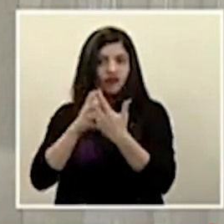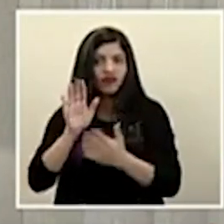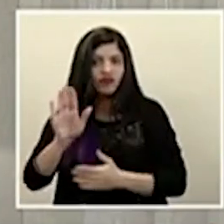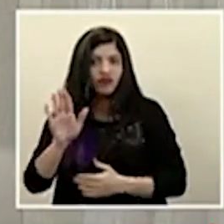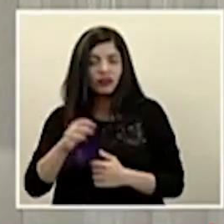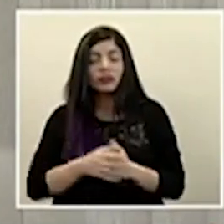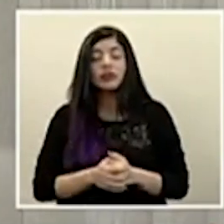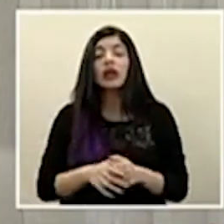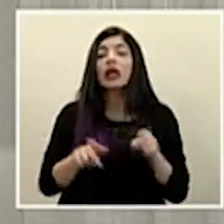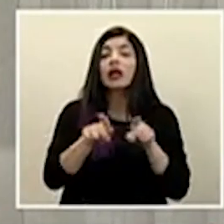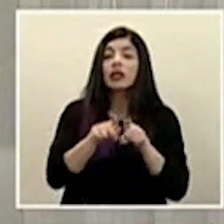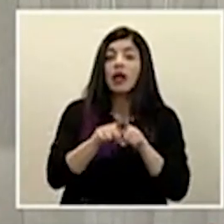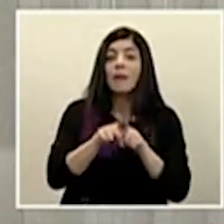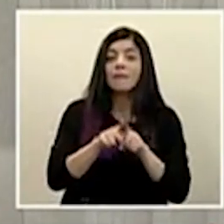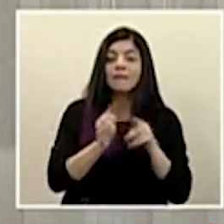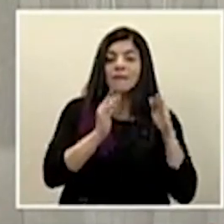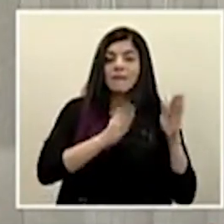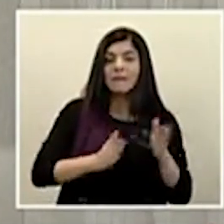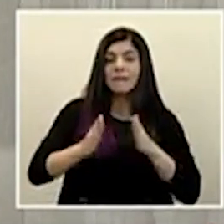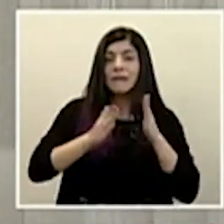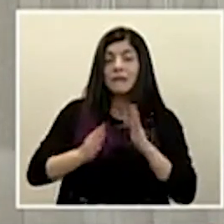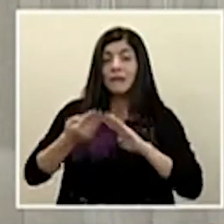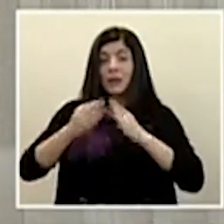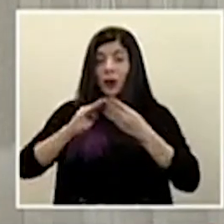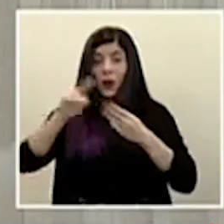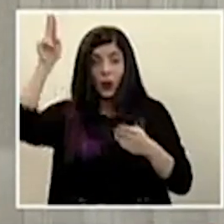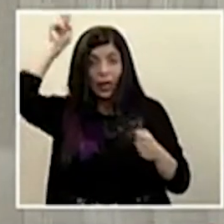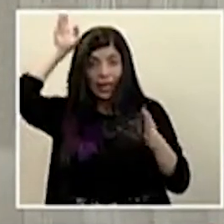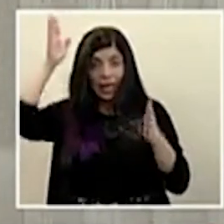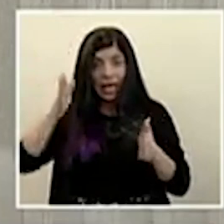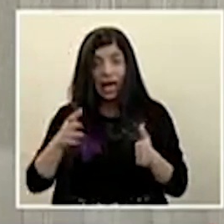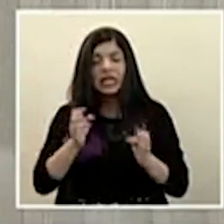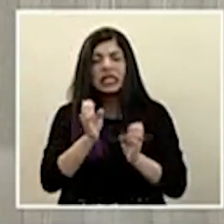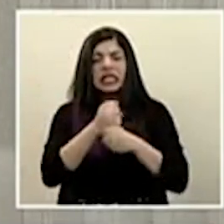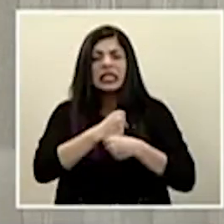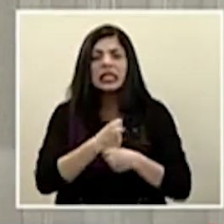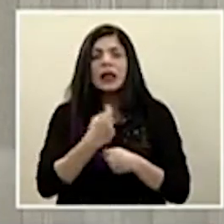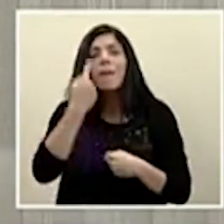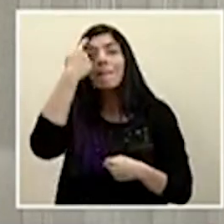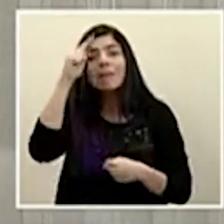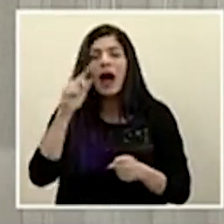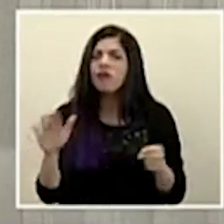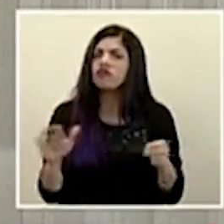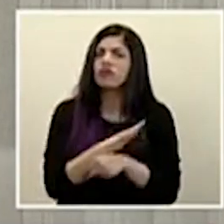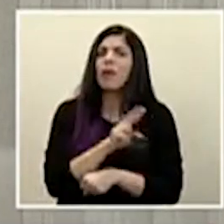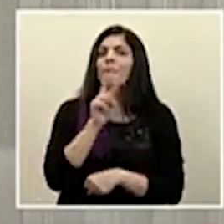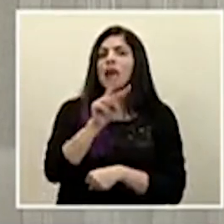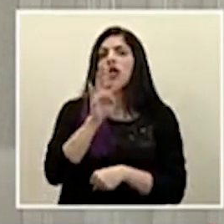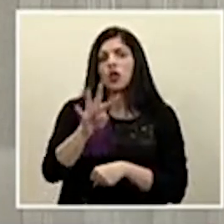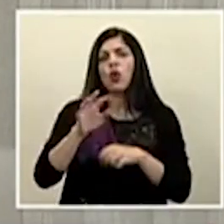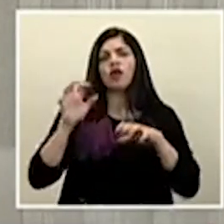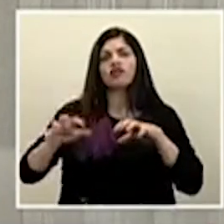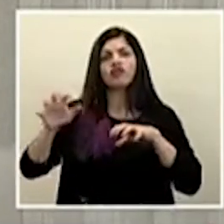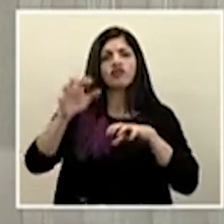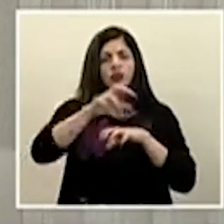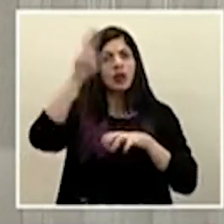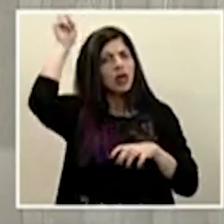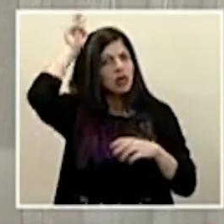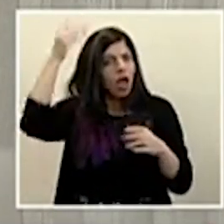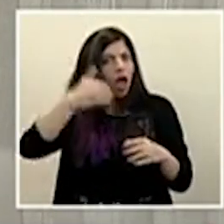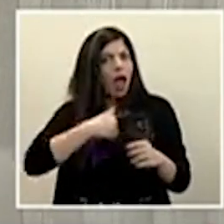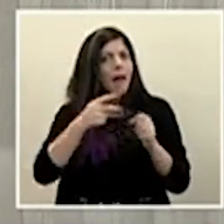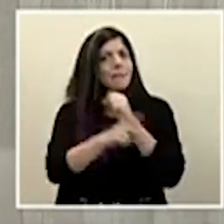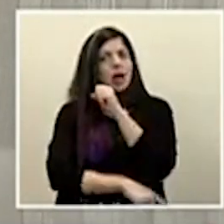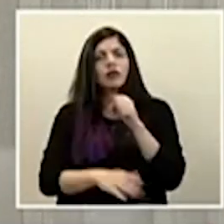este abordaje del plan para los pueblos indígenas está elaborado para los 24 territorios indígenas que existen en el